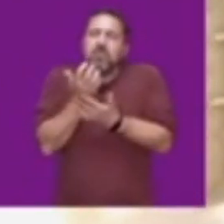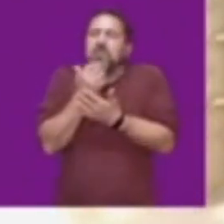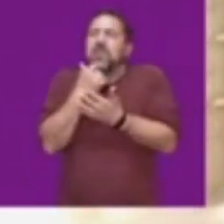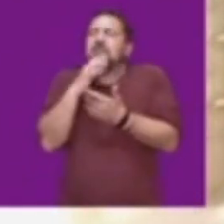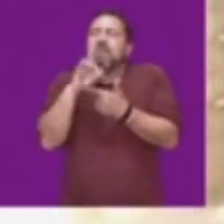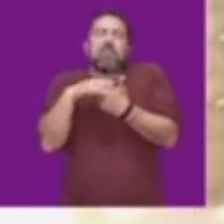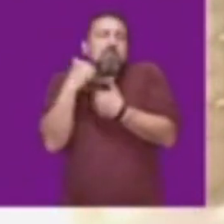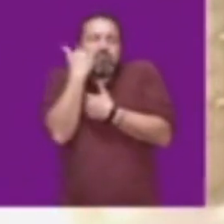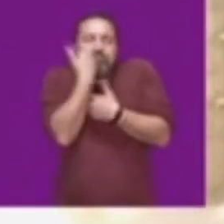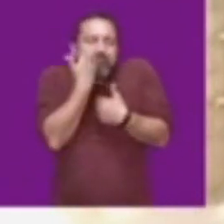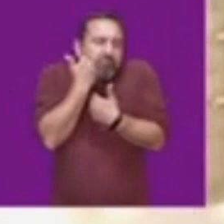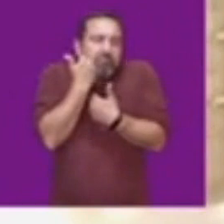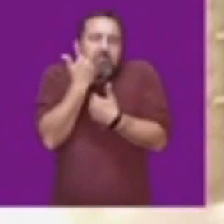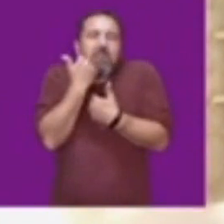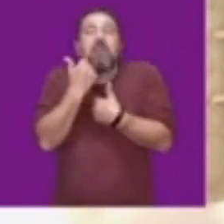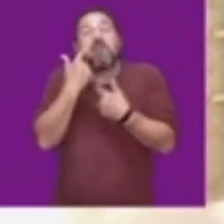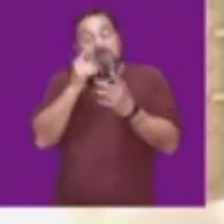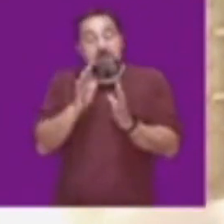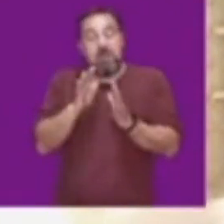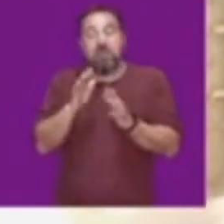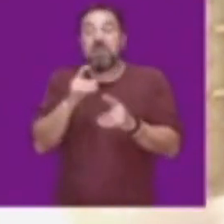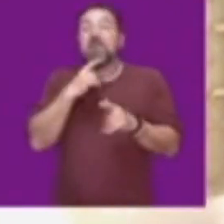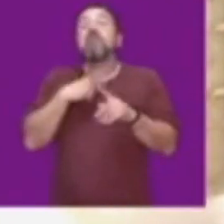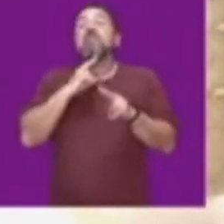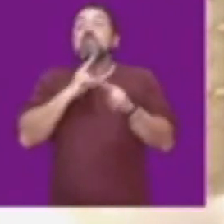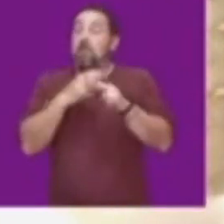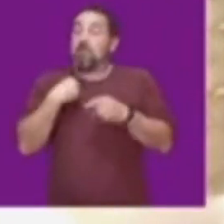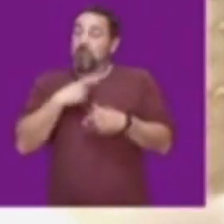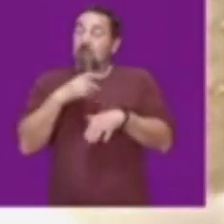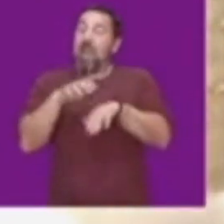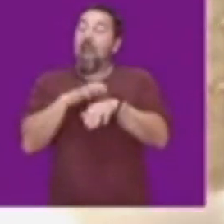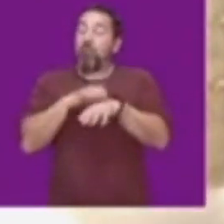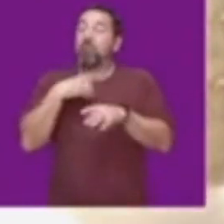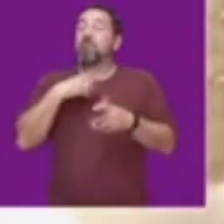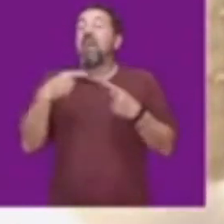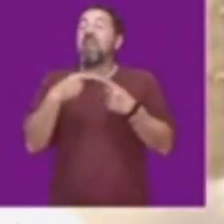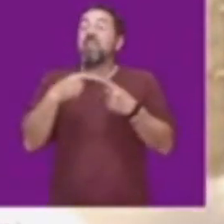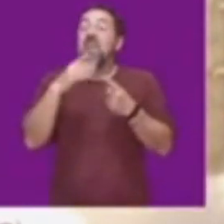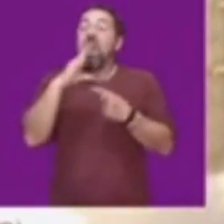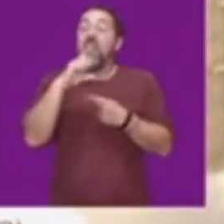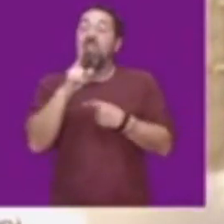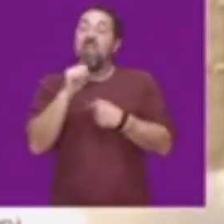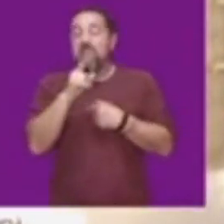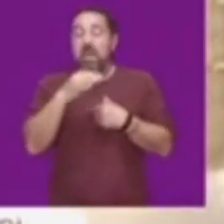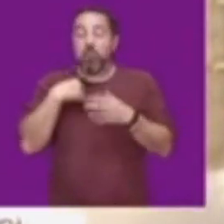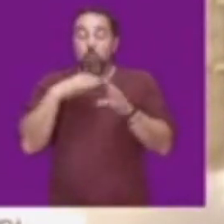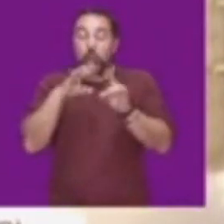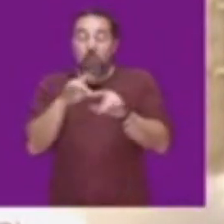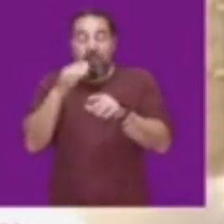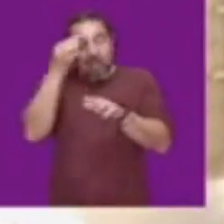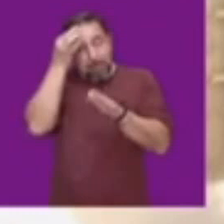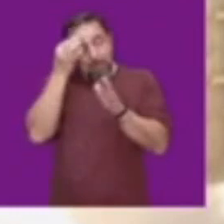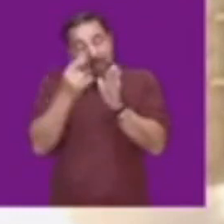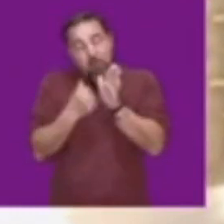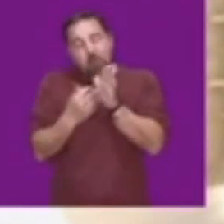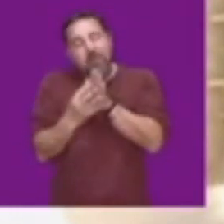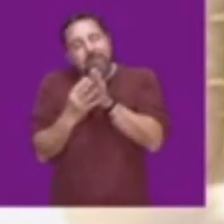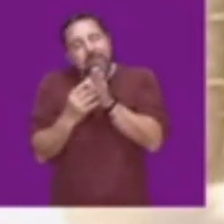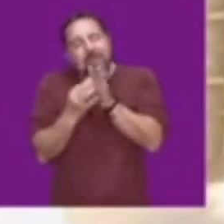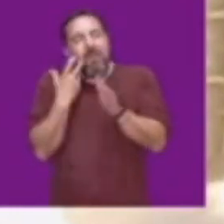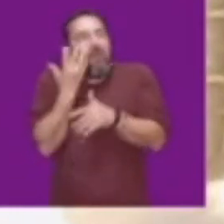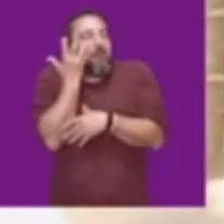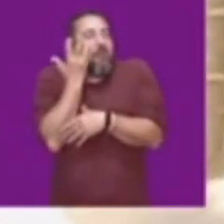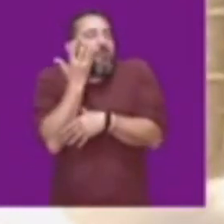y zalameros. Mira Pirlo, el gato de la tía abuela Cecilia. Cuando le toco, su pelo me hace cosquillitas en